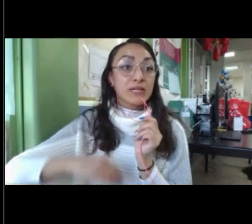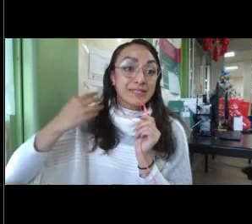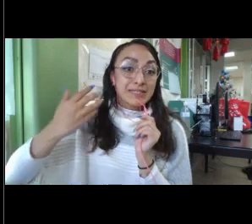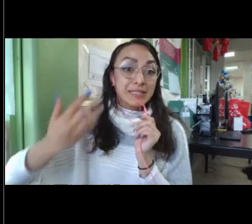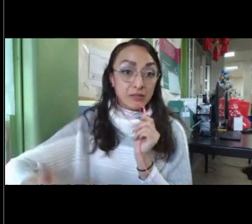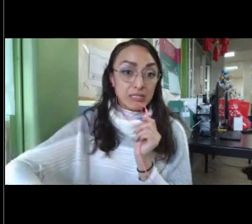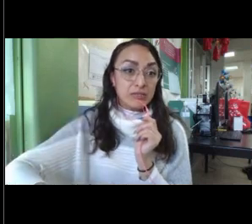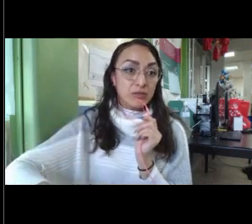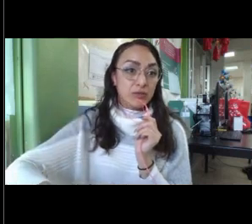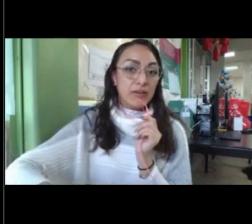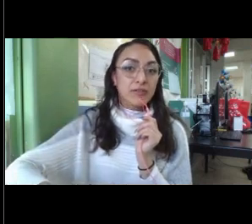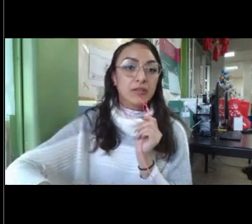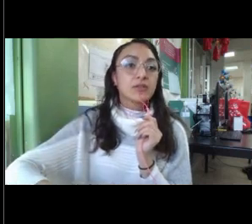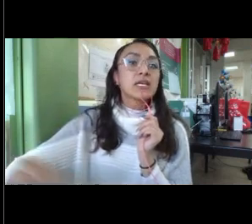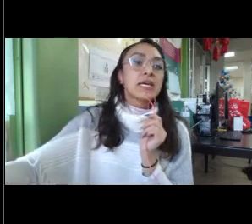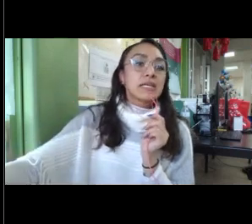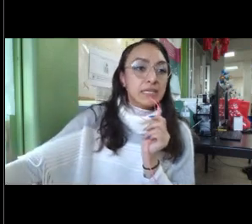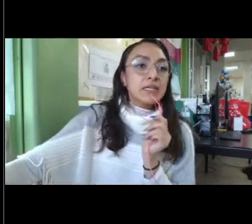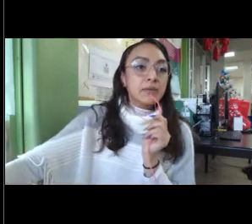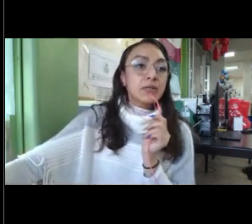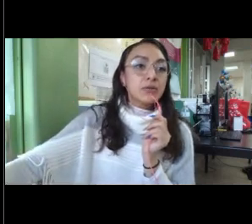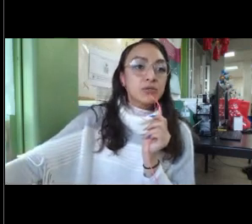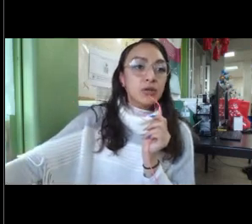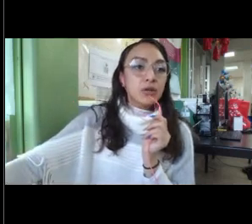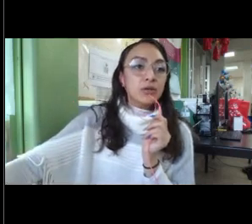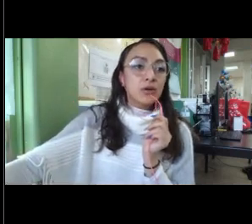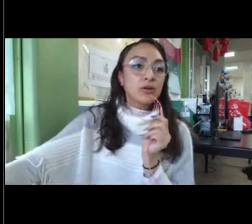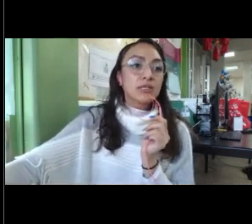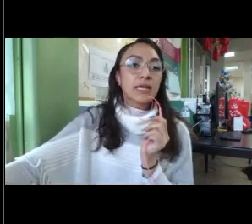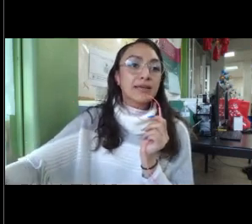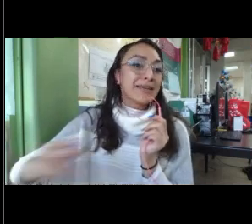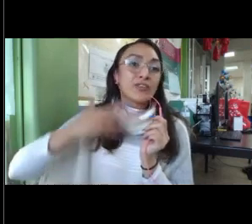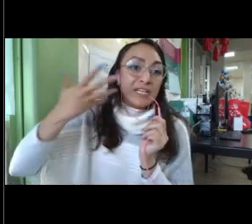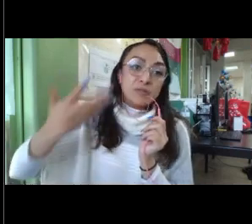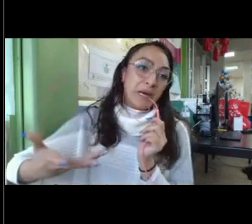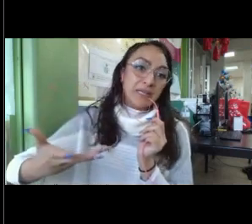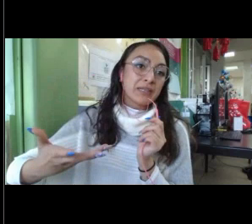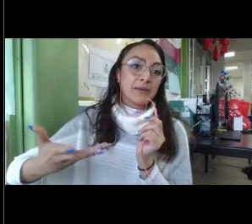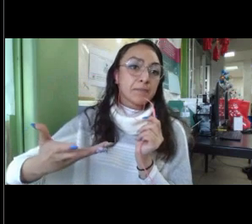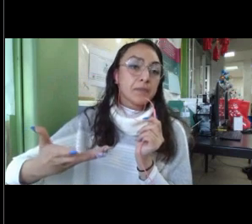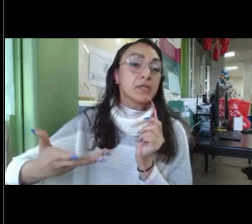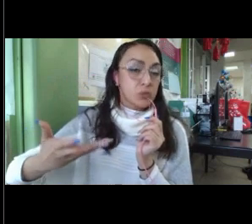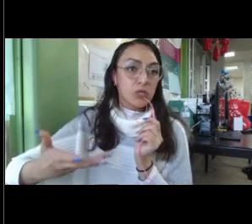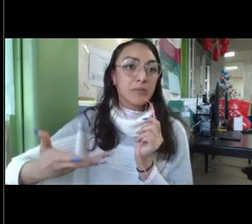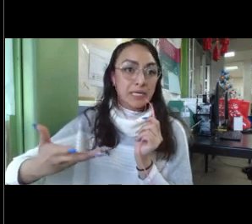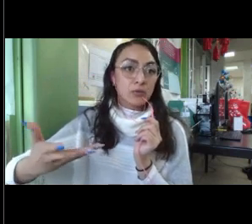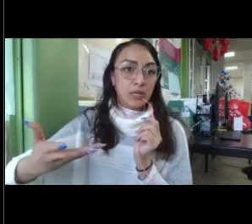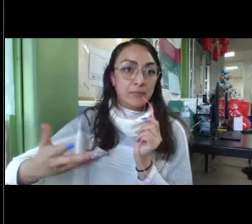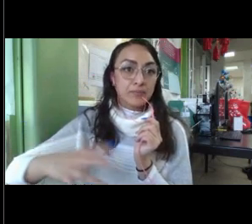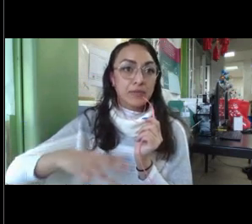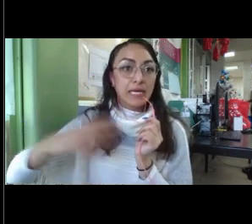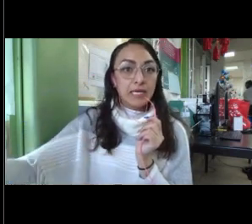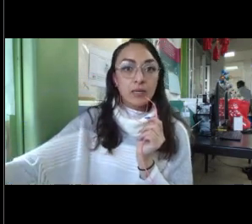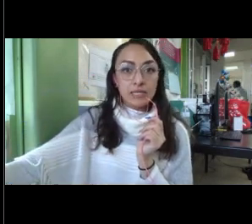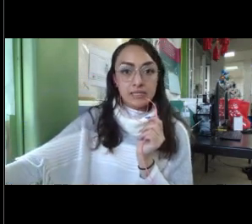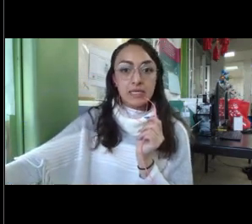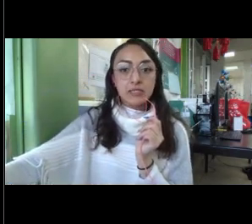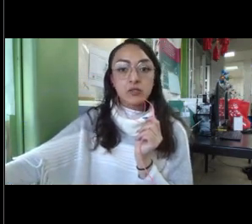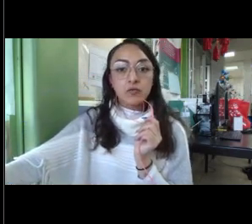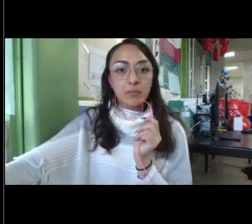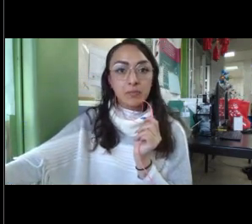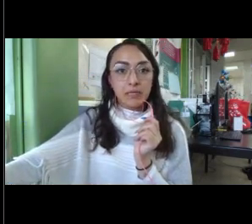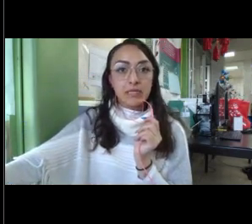adecuada o que si tiene errores ortográficos, tiene que ver justo con que no es parte de su idioma natural, de la lengua